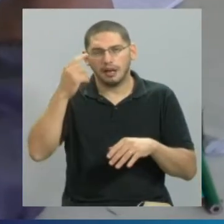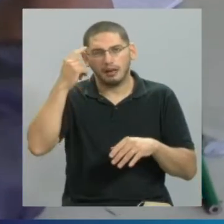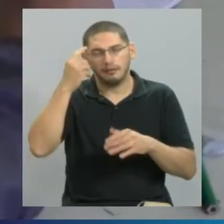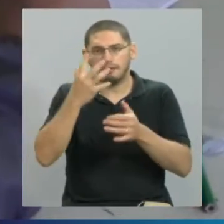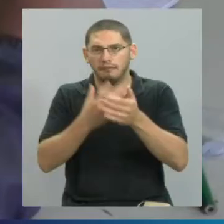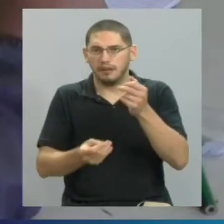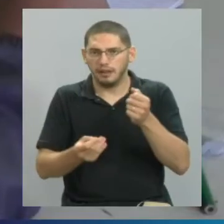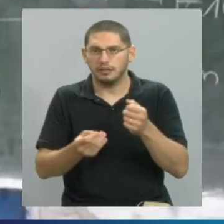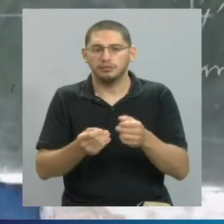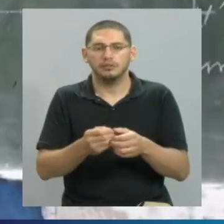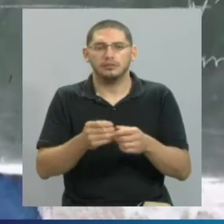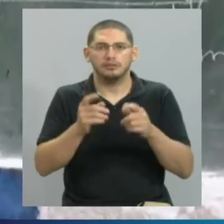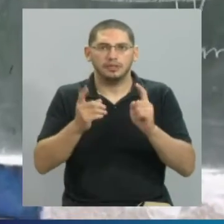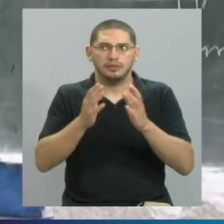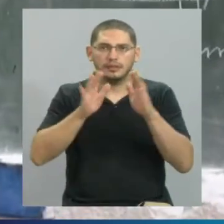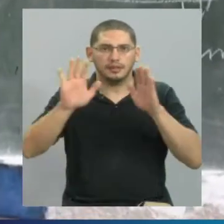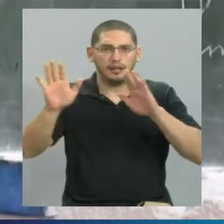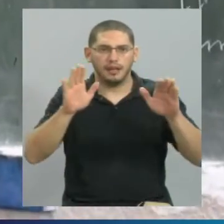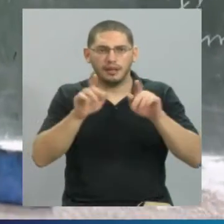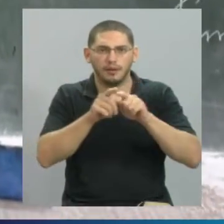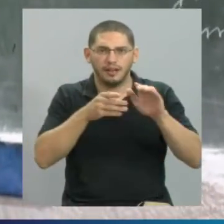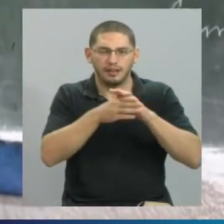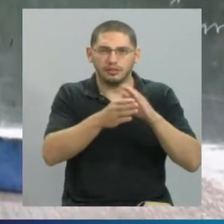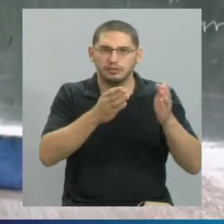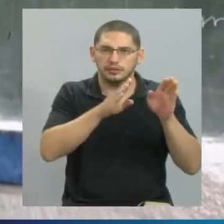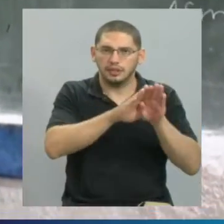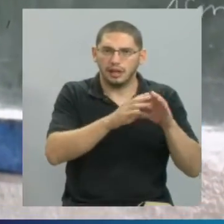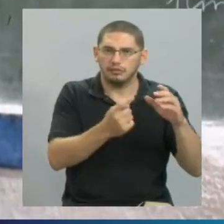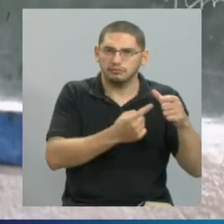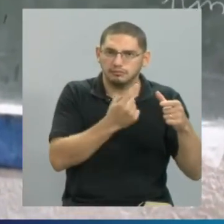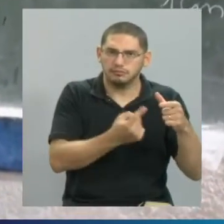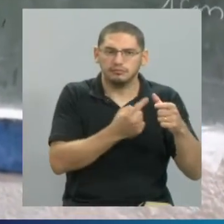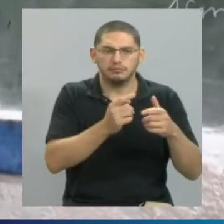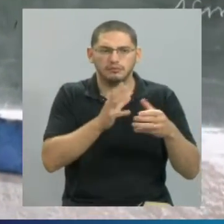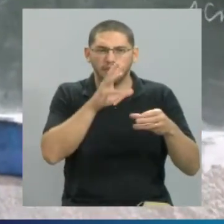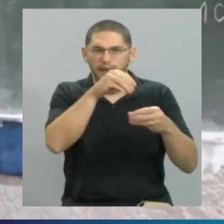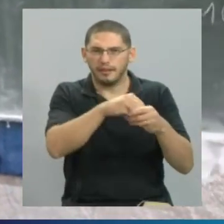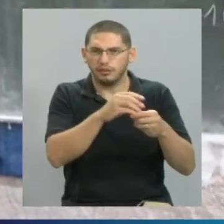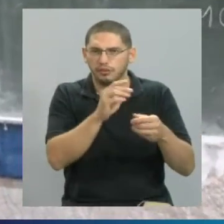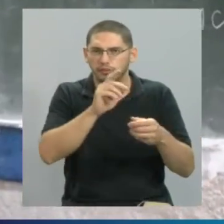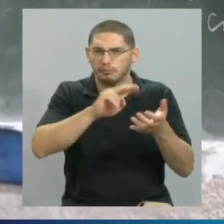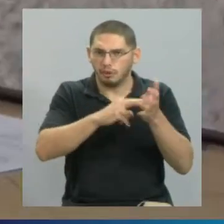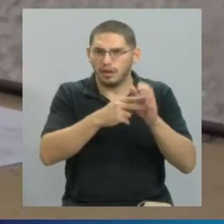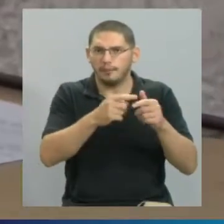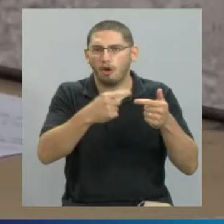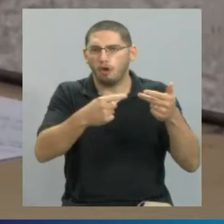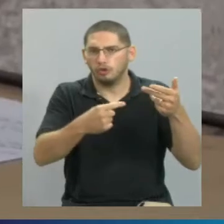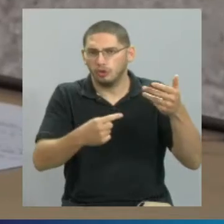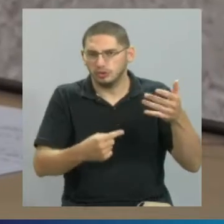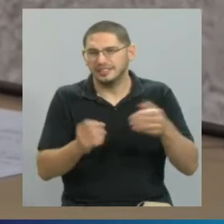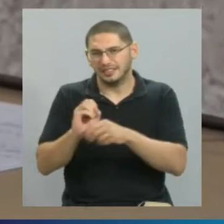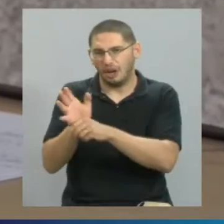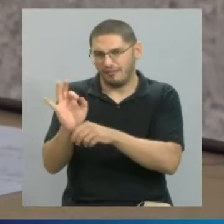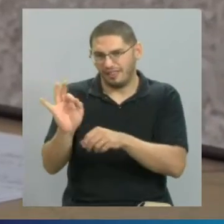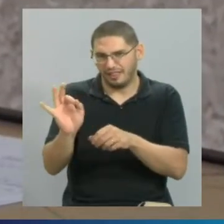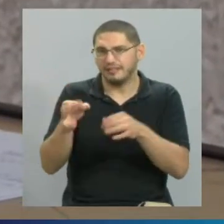del encierro prolongado, como les decía, que también las llamábamos epidemias ocultas, o sea, problemas que se desarrollaban en la infancia y